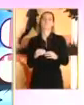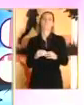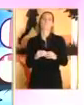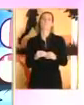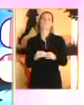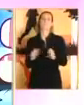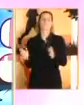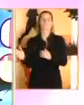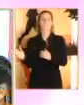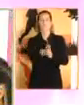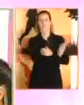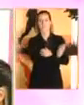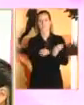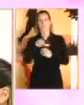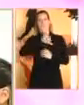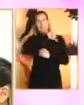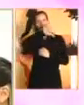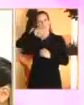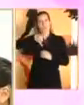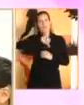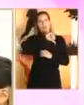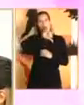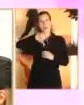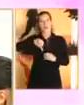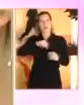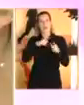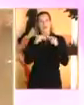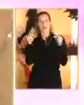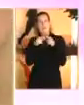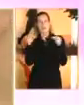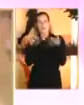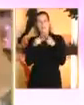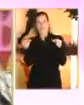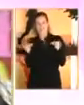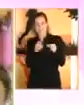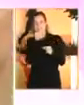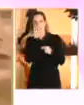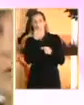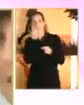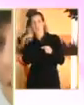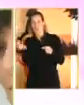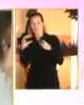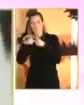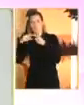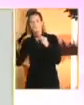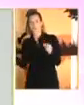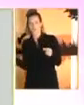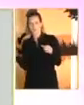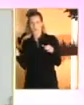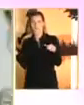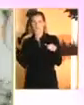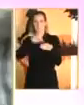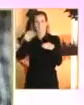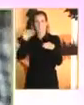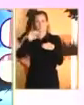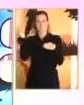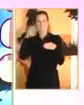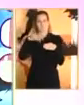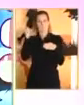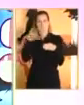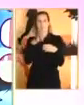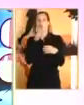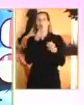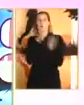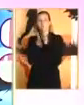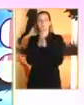de almendras con hojas. Qué bien huele. Con flores de rosa. Qué bien huele. Claro, huele muy bien. Entonces yo os voy a contar. Así, Dana, lo bestia. Hemos